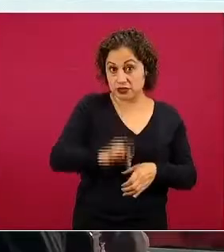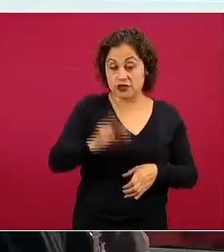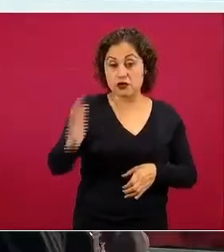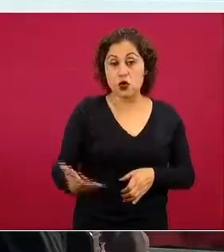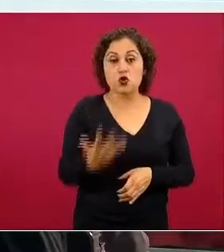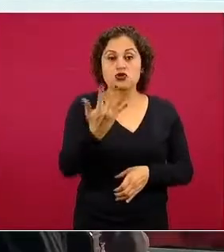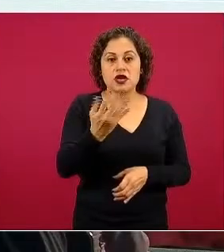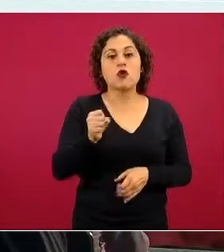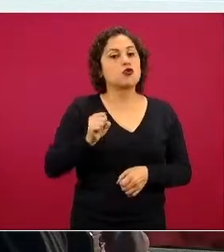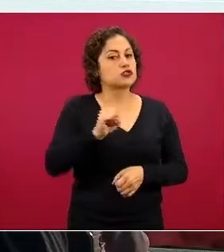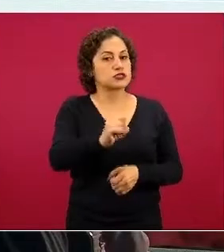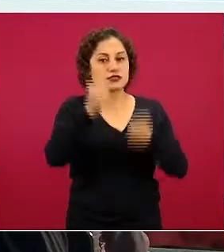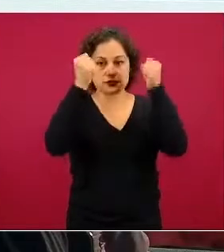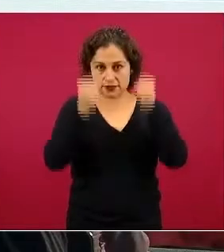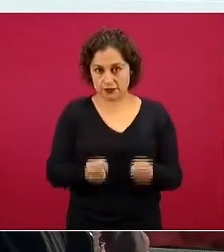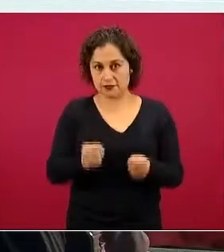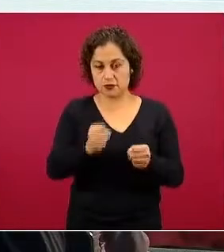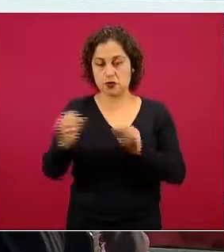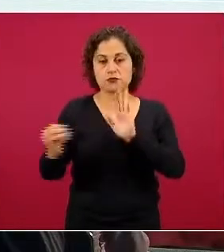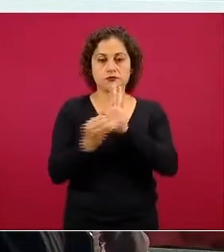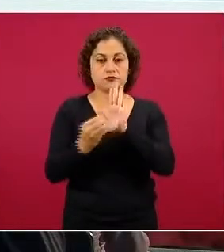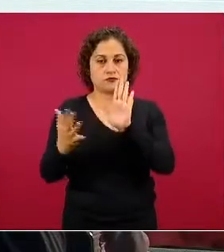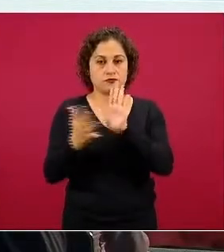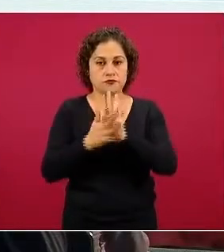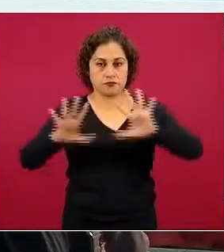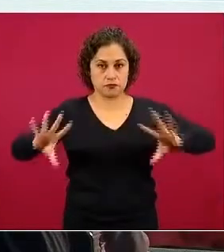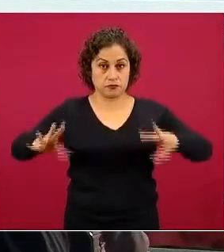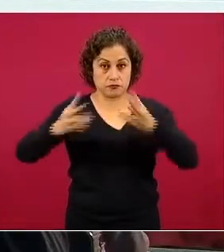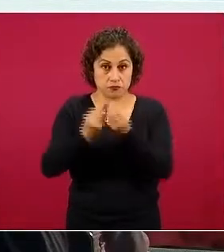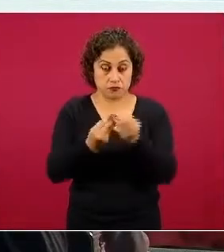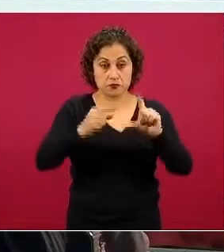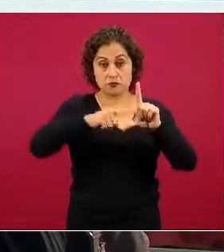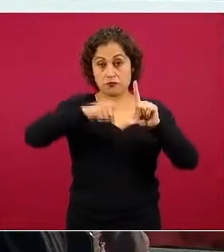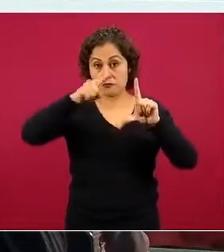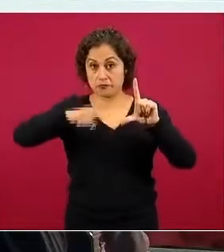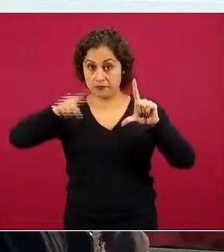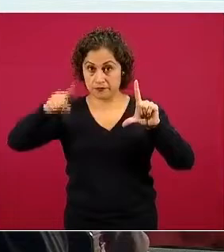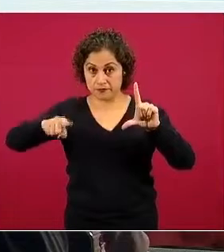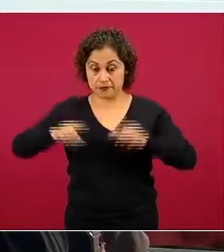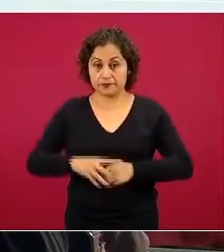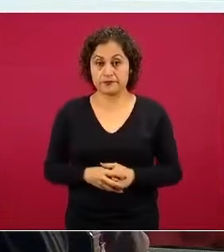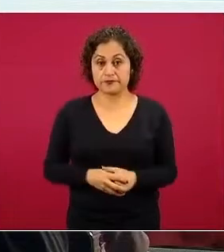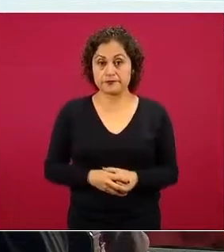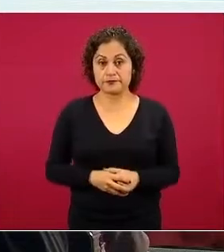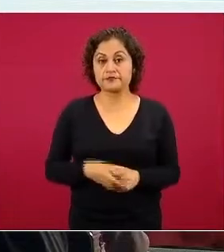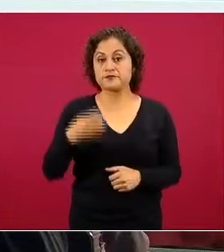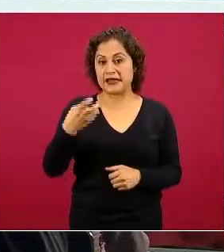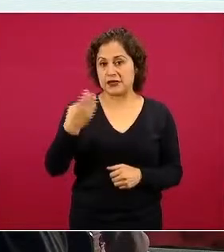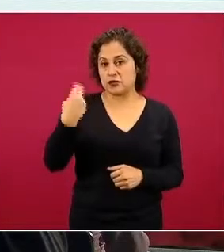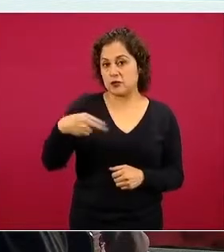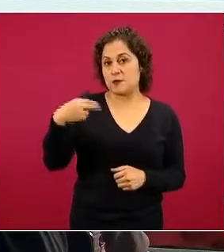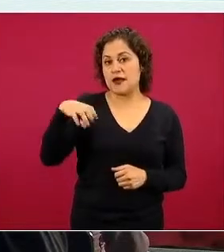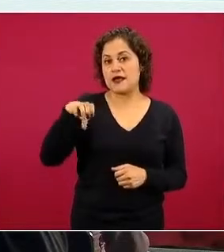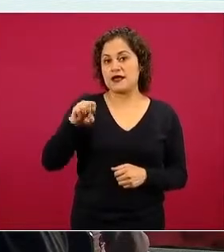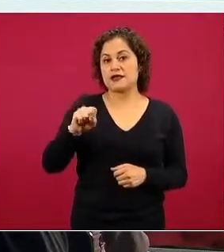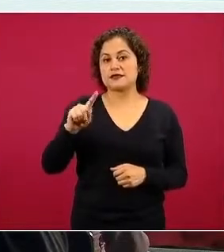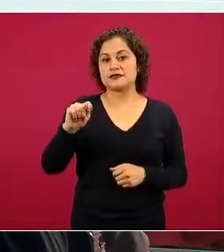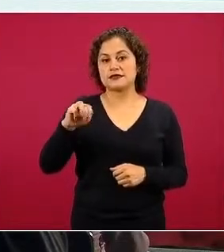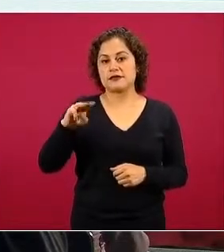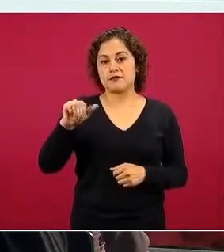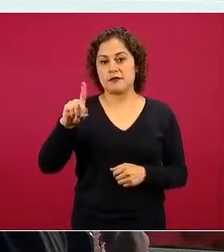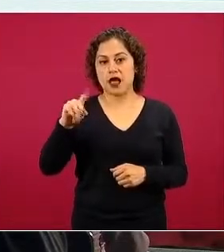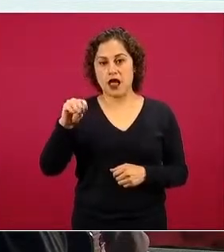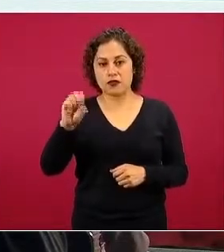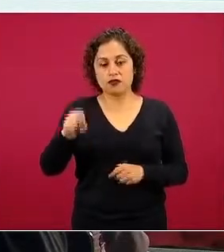como positivas y se ponen en este dato de los casos estimados. Dado que no se